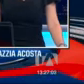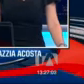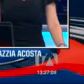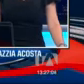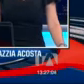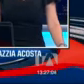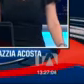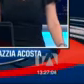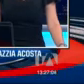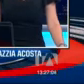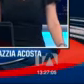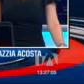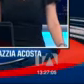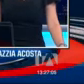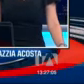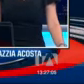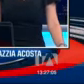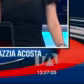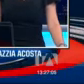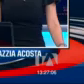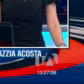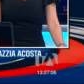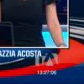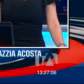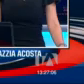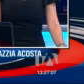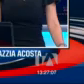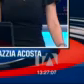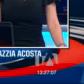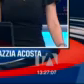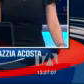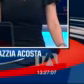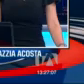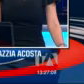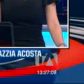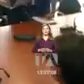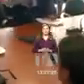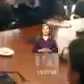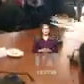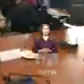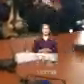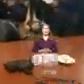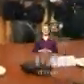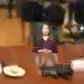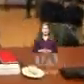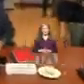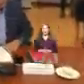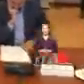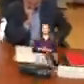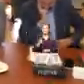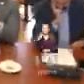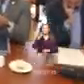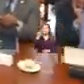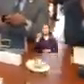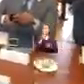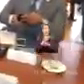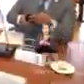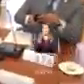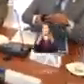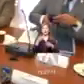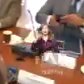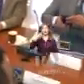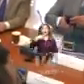proselitismo político. Gómez se defendió ante los asambleístas. Aquí el detalle. Walter Gómez compareció ante la Comisión